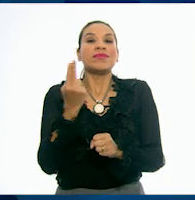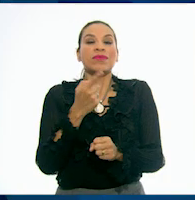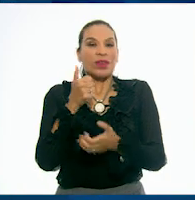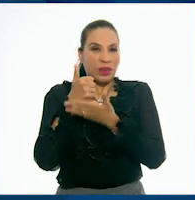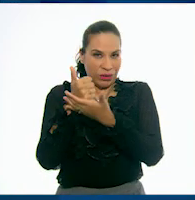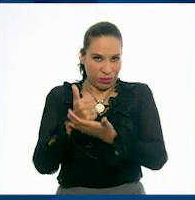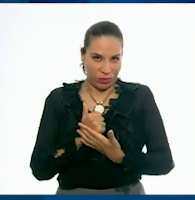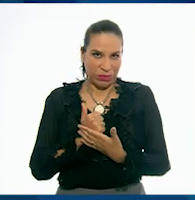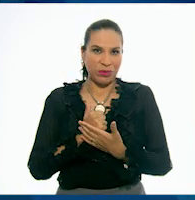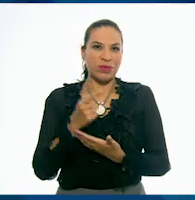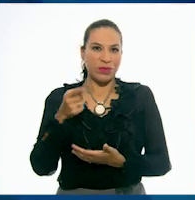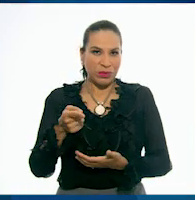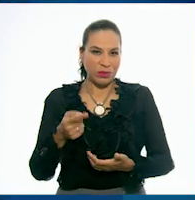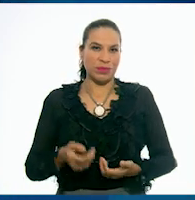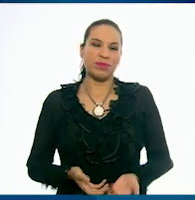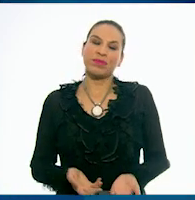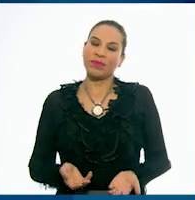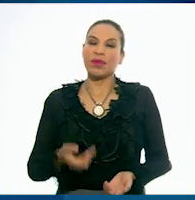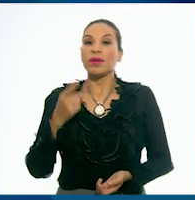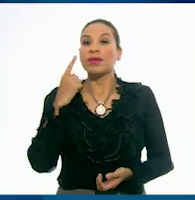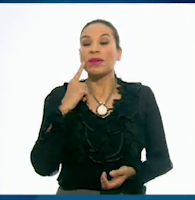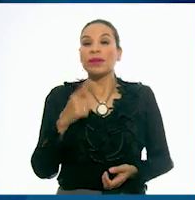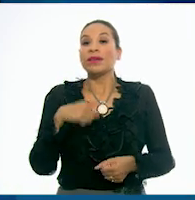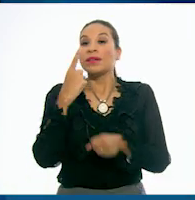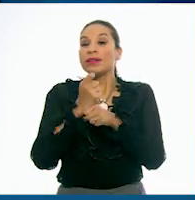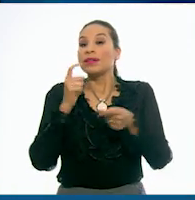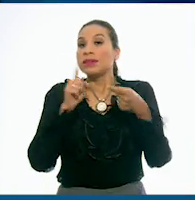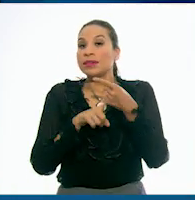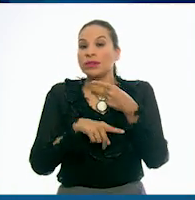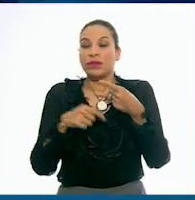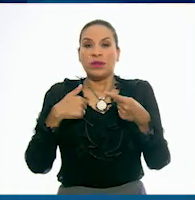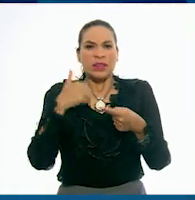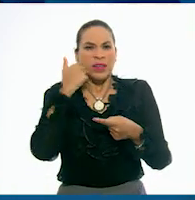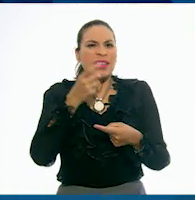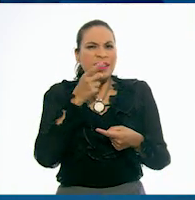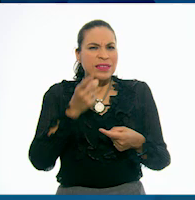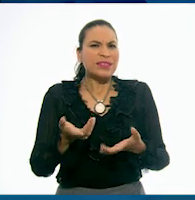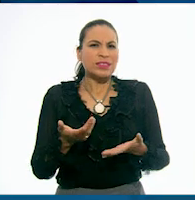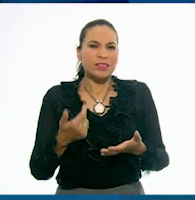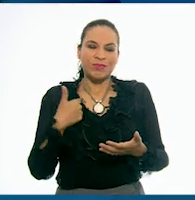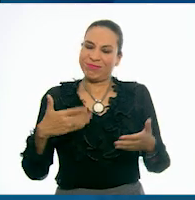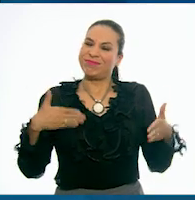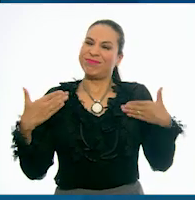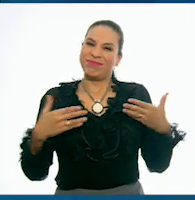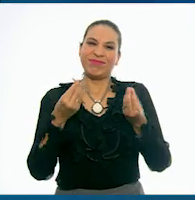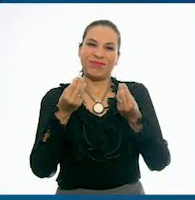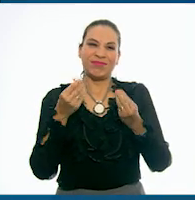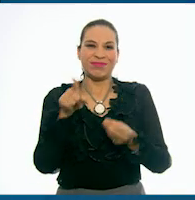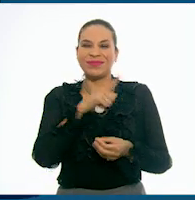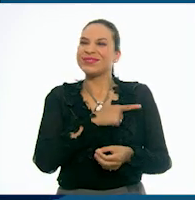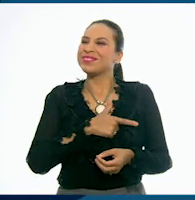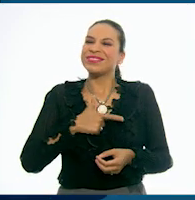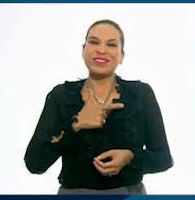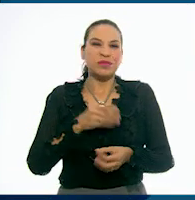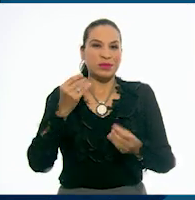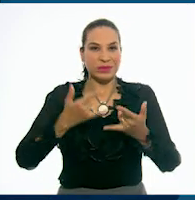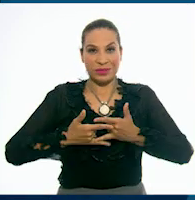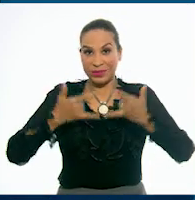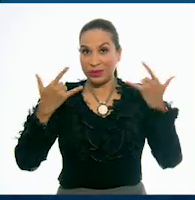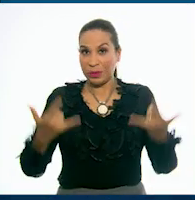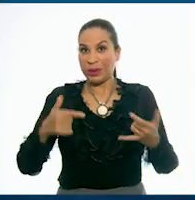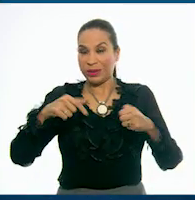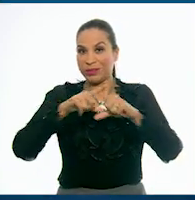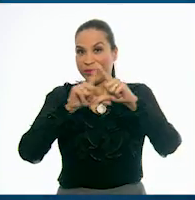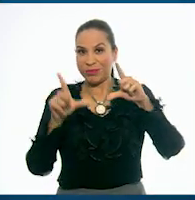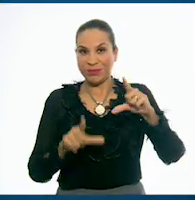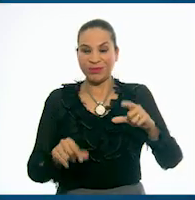su ayuda. Bueno, en primer lugar, déjenme decirles que me alegra muchísimo que les apasione tanto la historia de nuestro